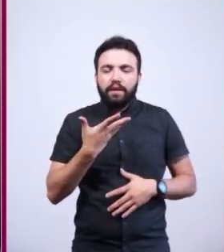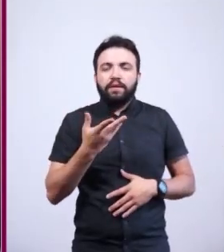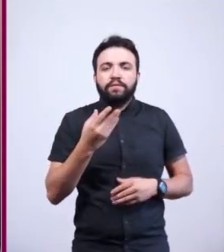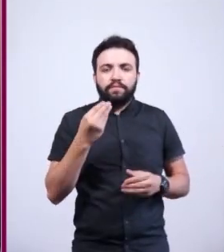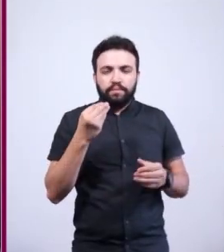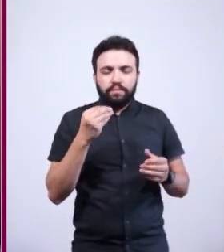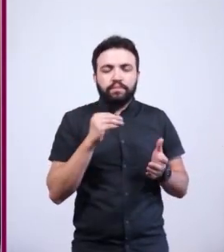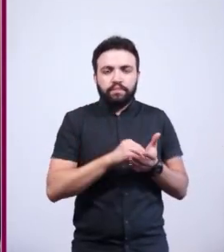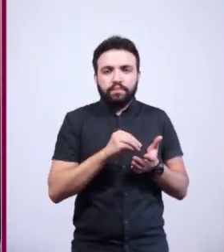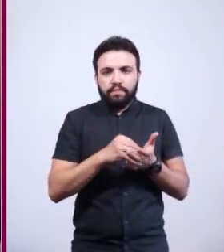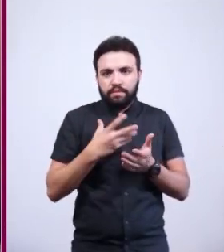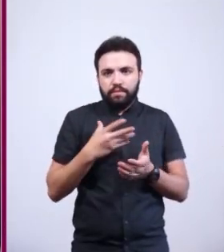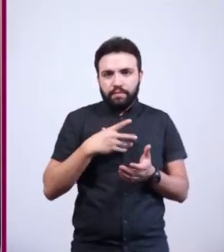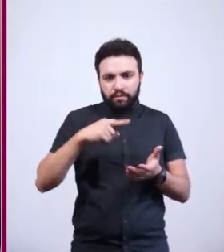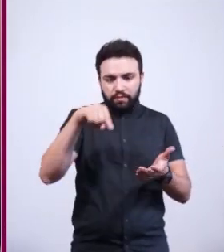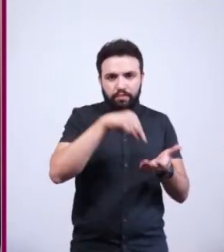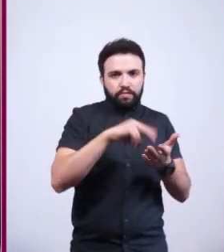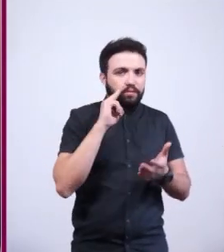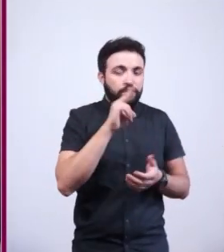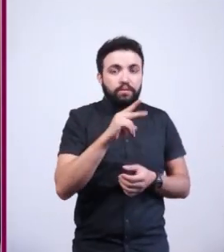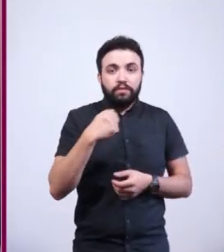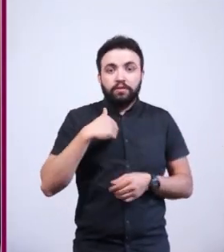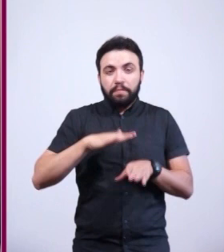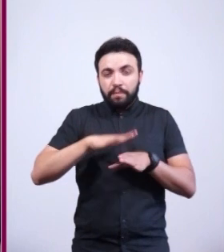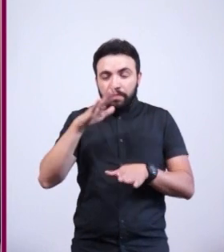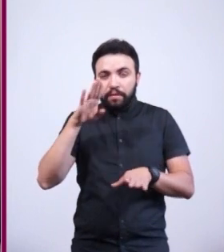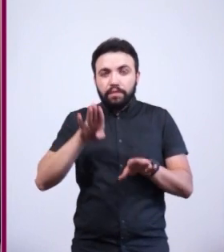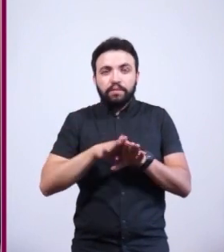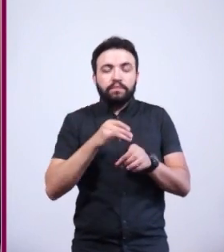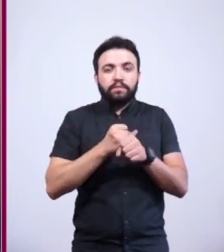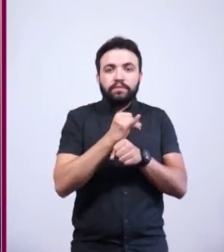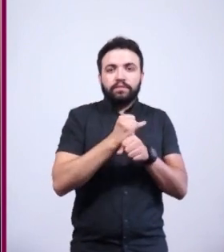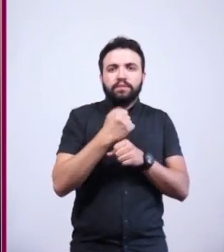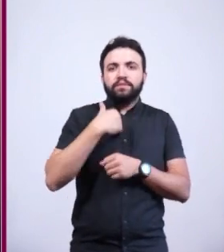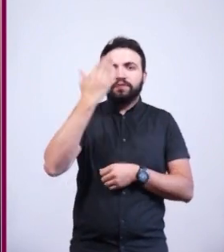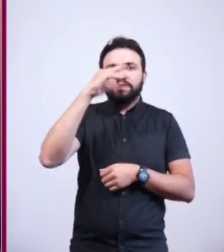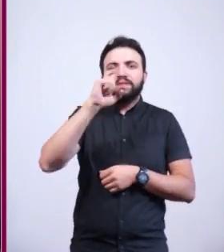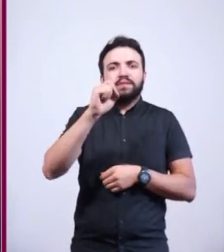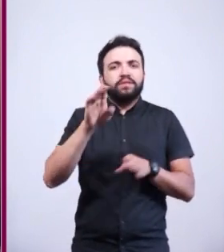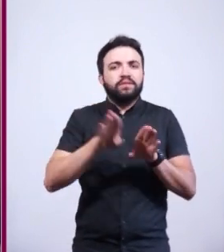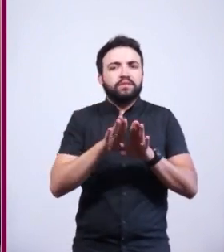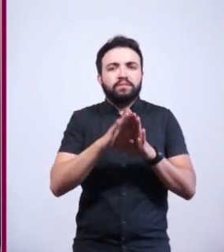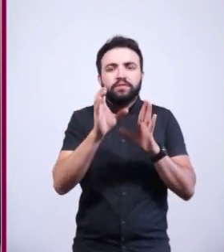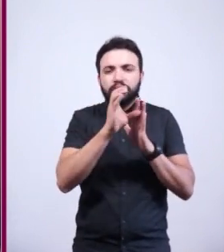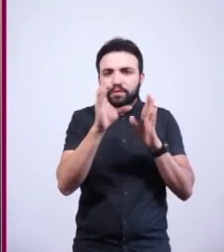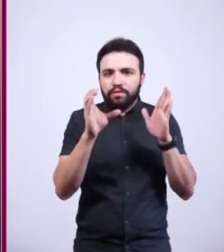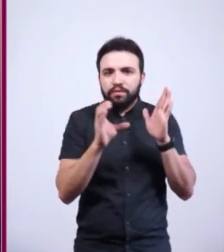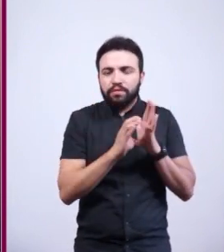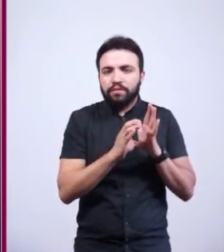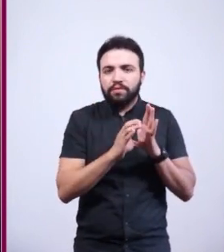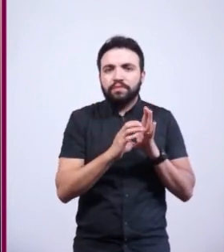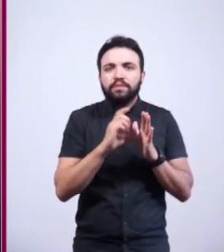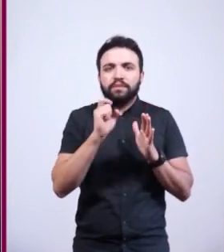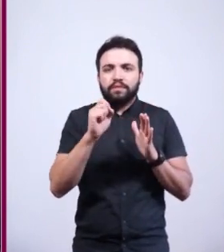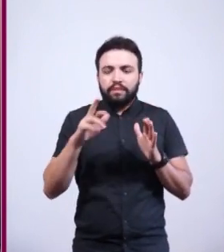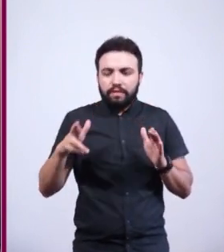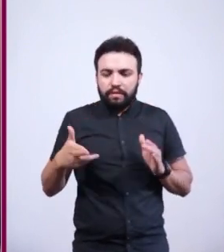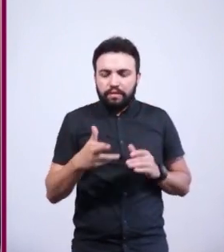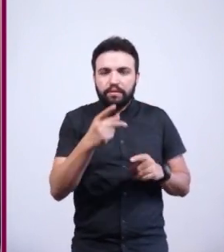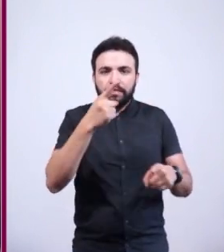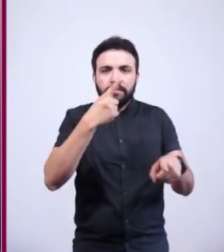puente me interesó saber más acerca de la constitución, digamos, de tantos ríos que